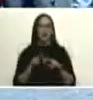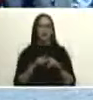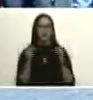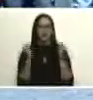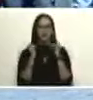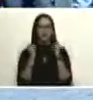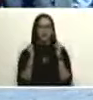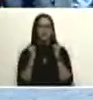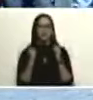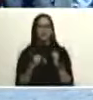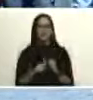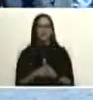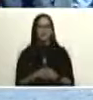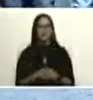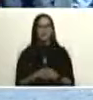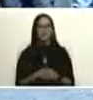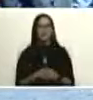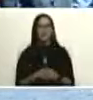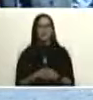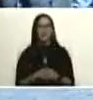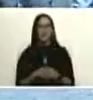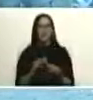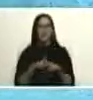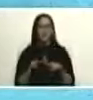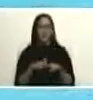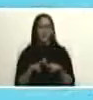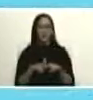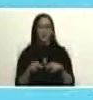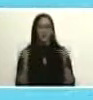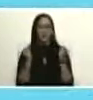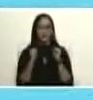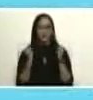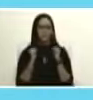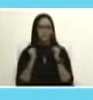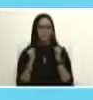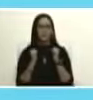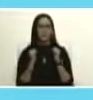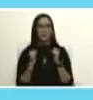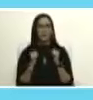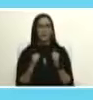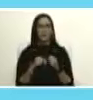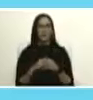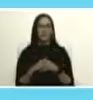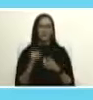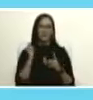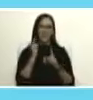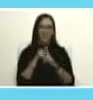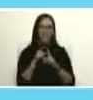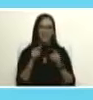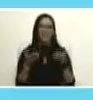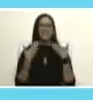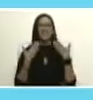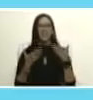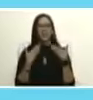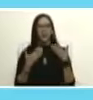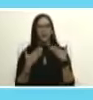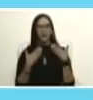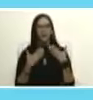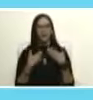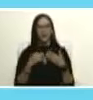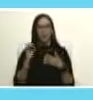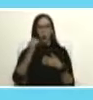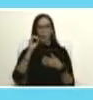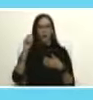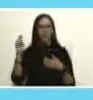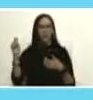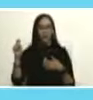merideños. A los niños y niñas de los páramos merideños, desde el calor de Ocumare,